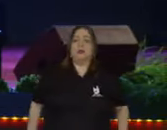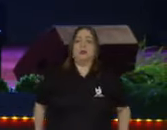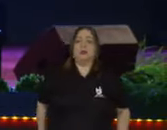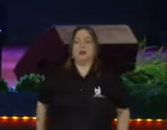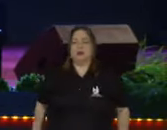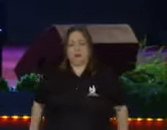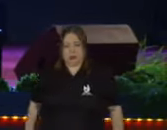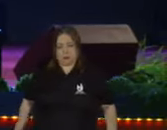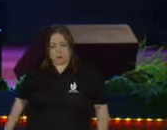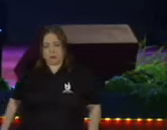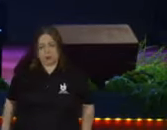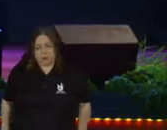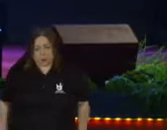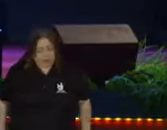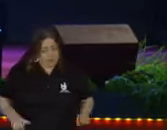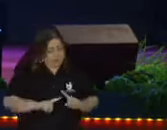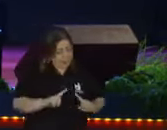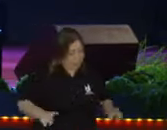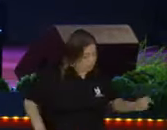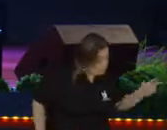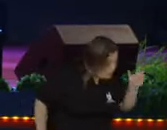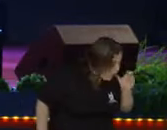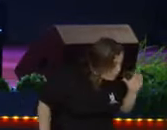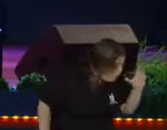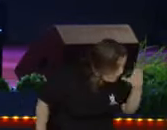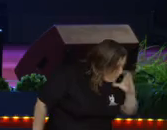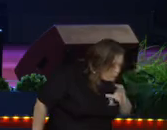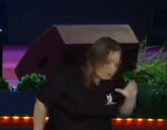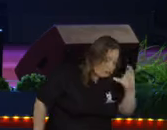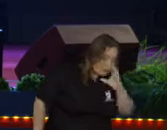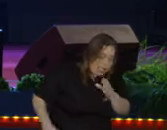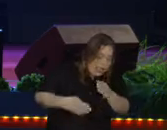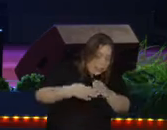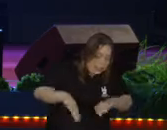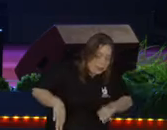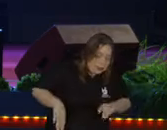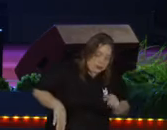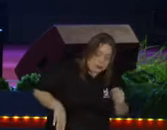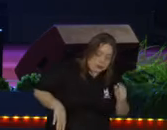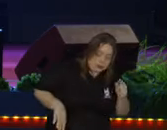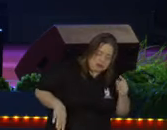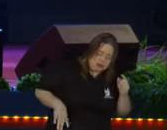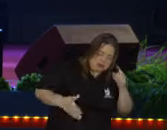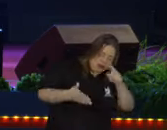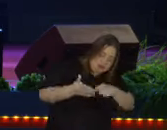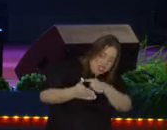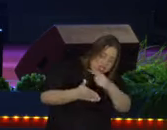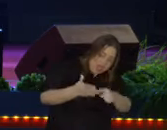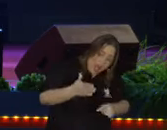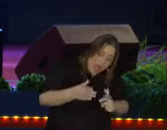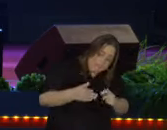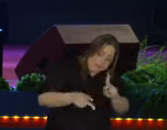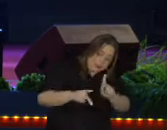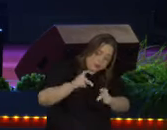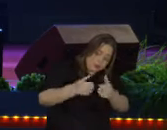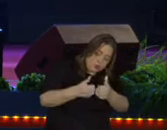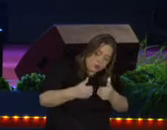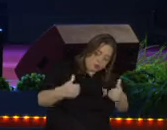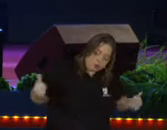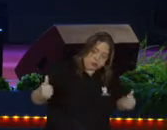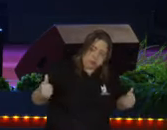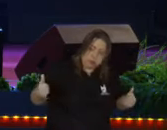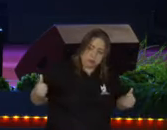Oh, Señor. Pero el diablo busca siempre levantar, división, acusar, criticar, separar. El diablo también